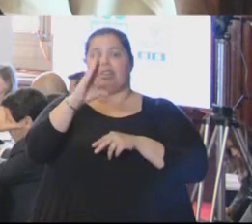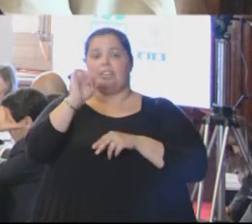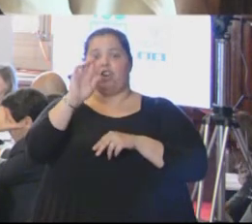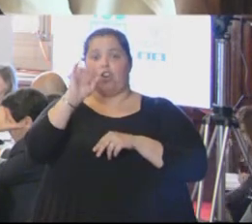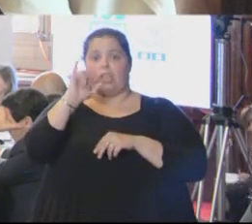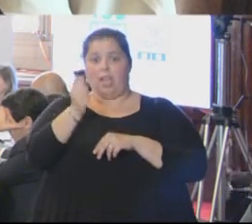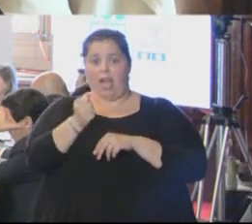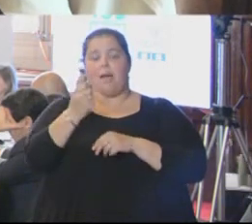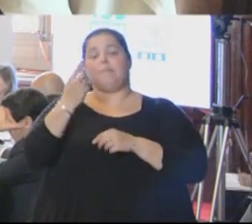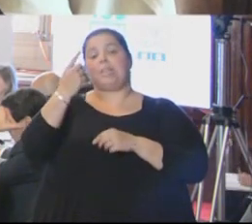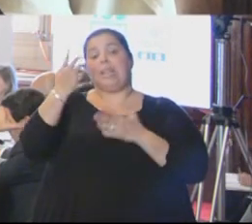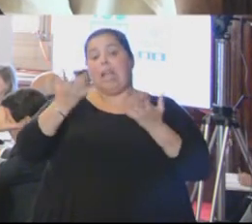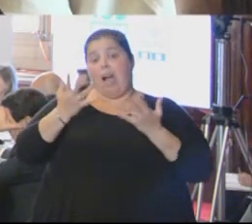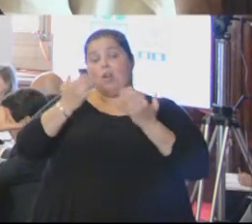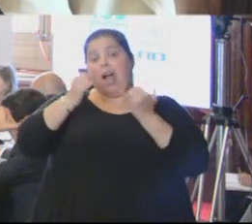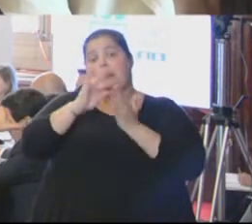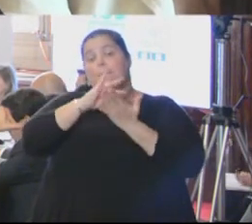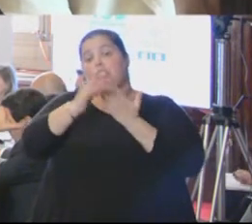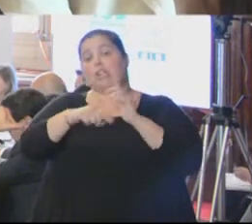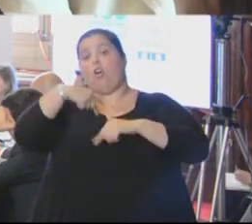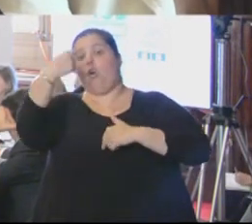ahora está proyectado el Plan Carpa Azul.